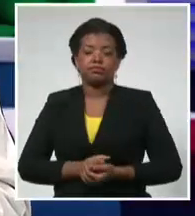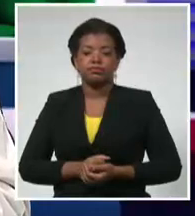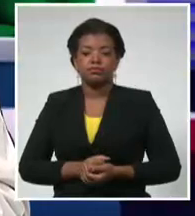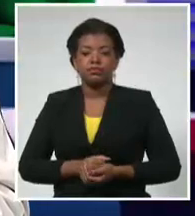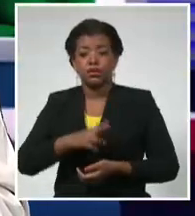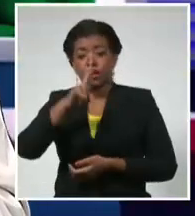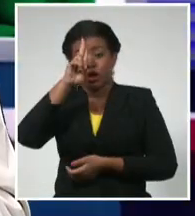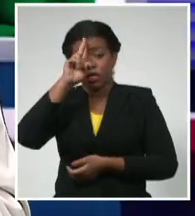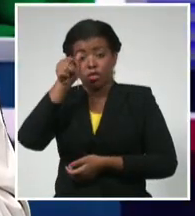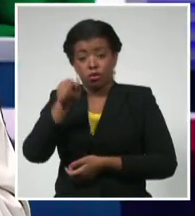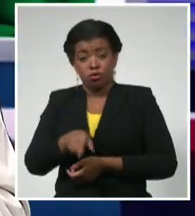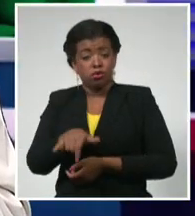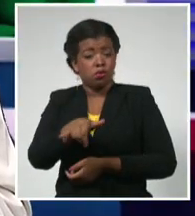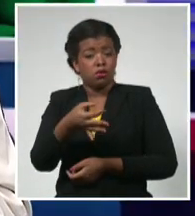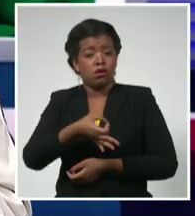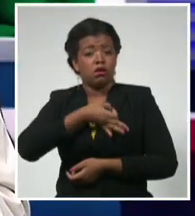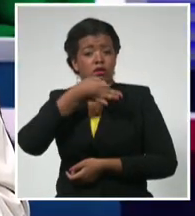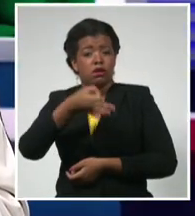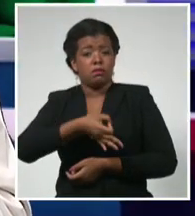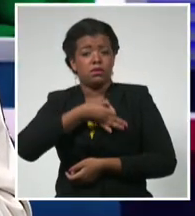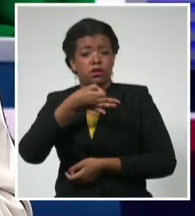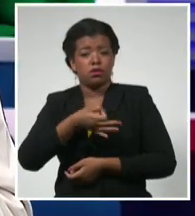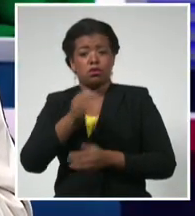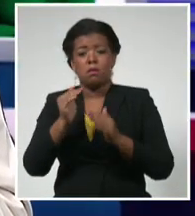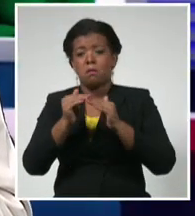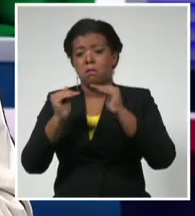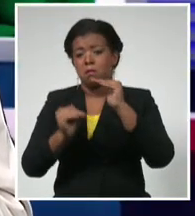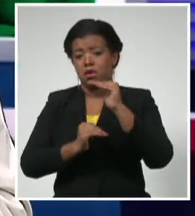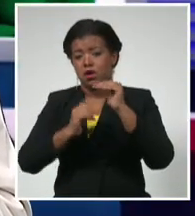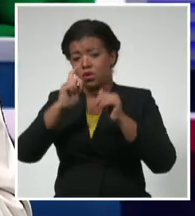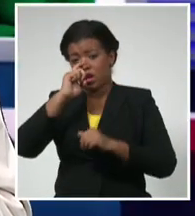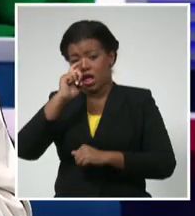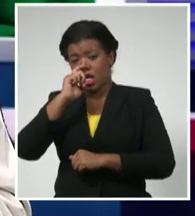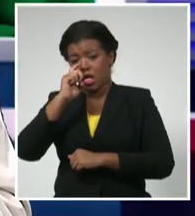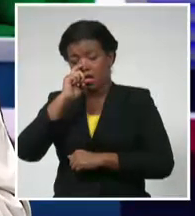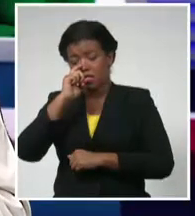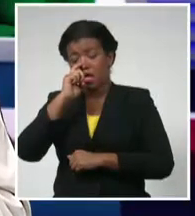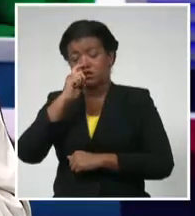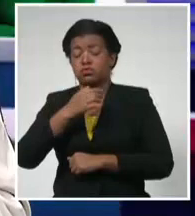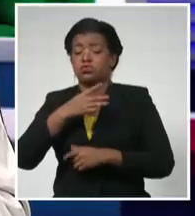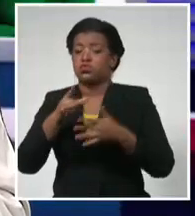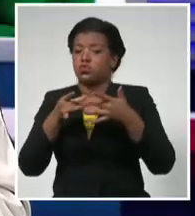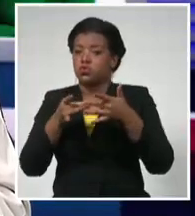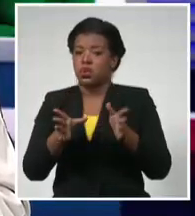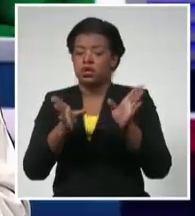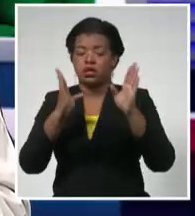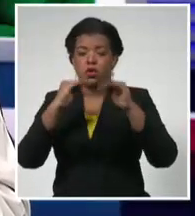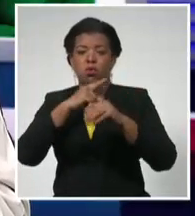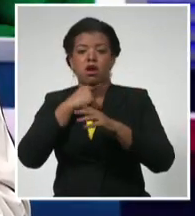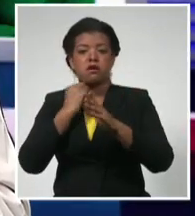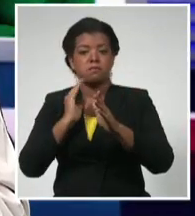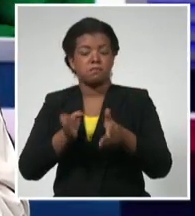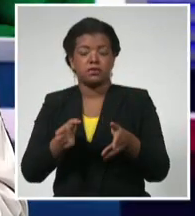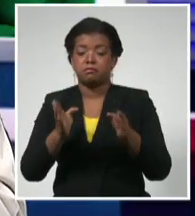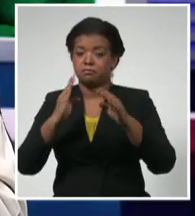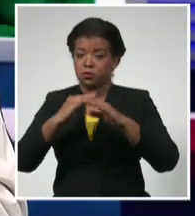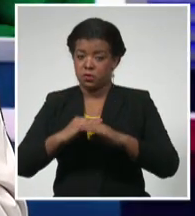también destacó la incidencia de los menores frente a la enfermedad y la satisfacción de no tener ningún menor fallecido y